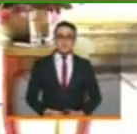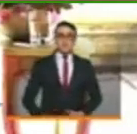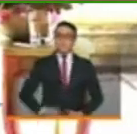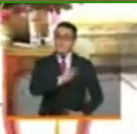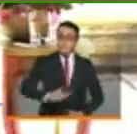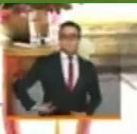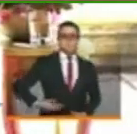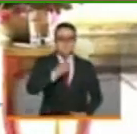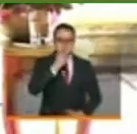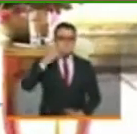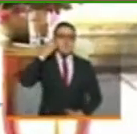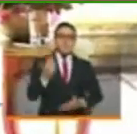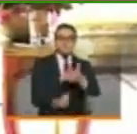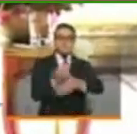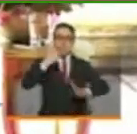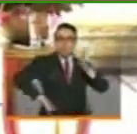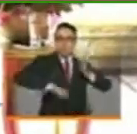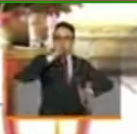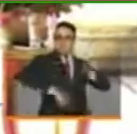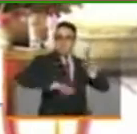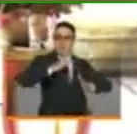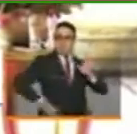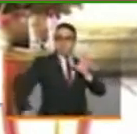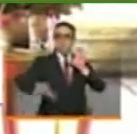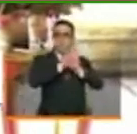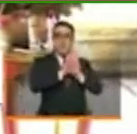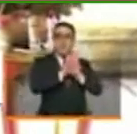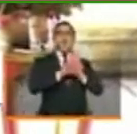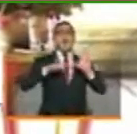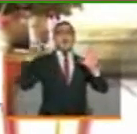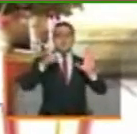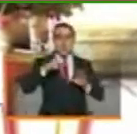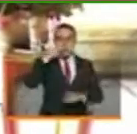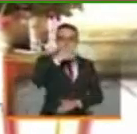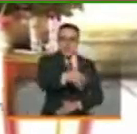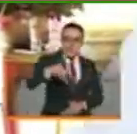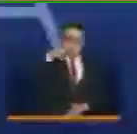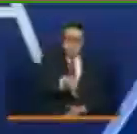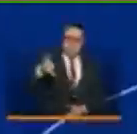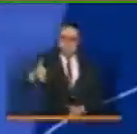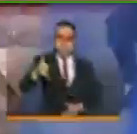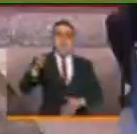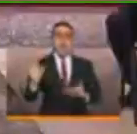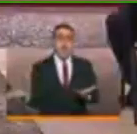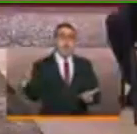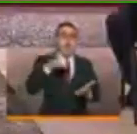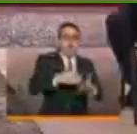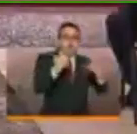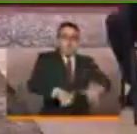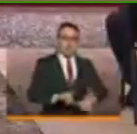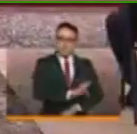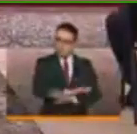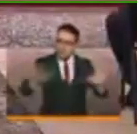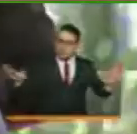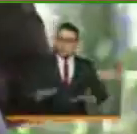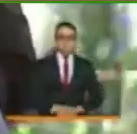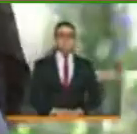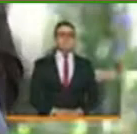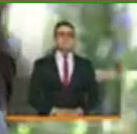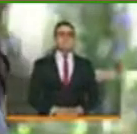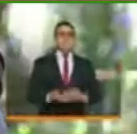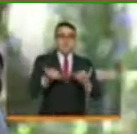Presidente Duque sanciona ley que no deja vencer delitos sexuales contra niños en Colombia. Hoy nos